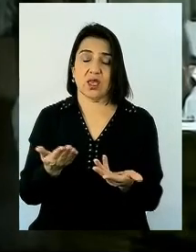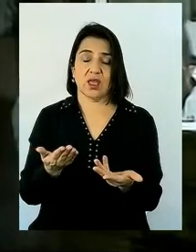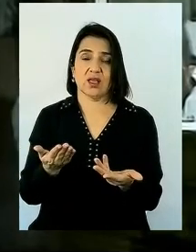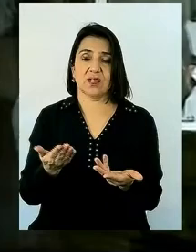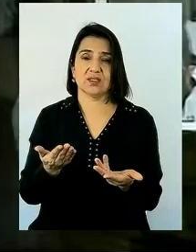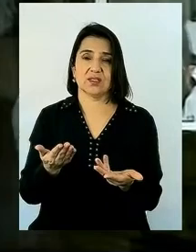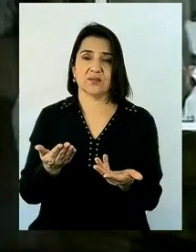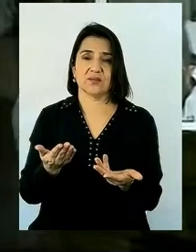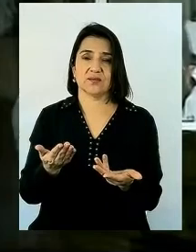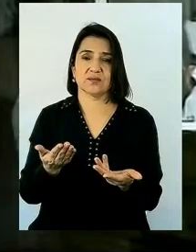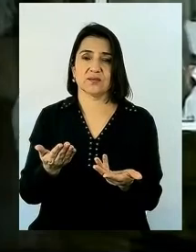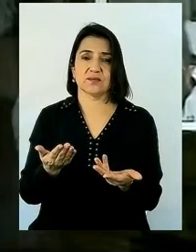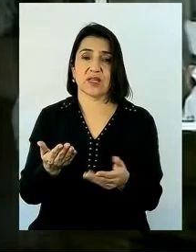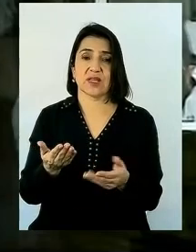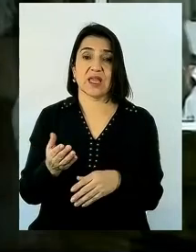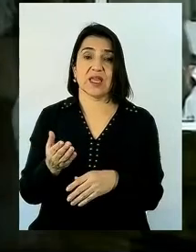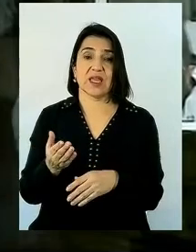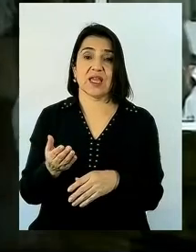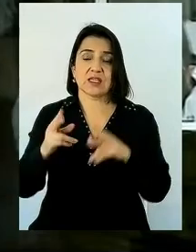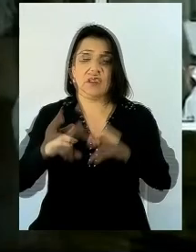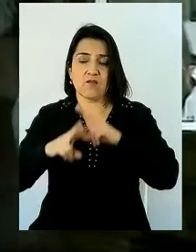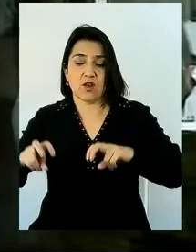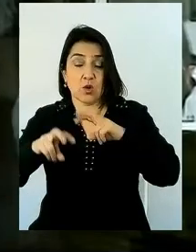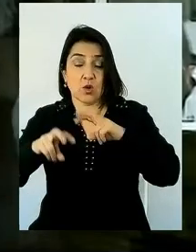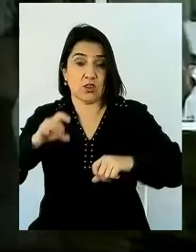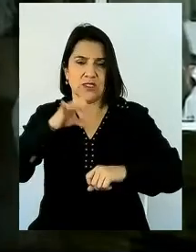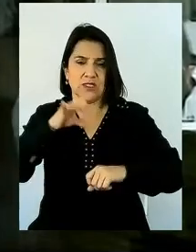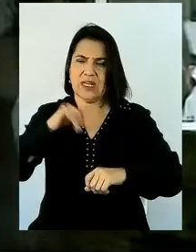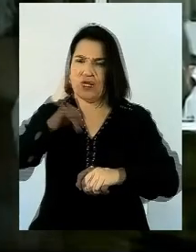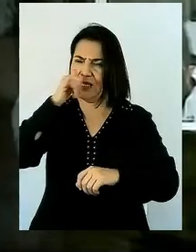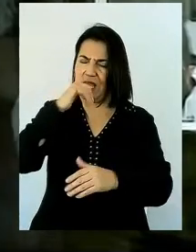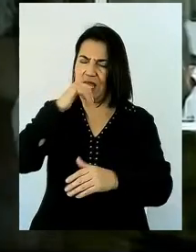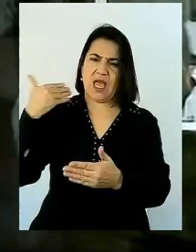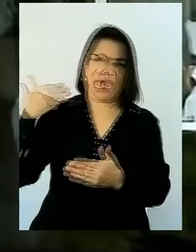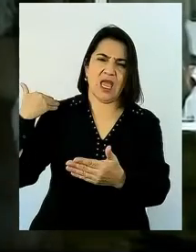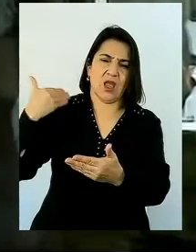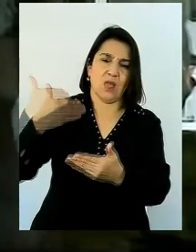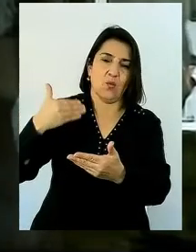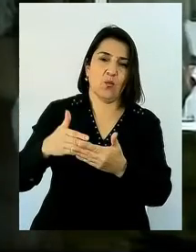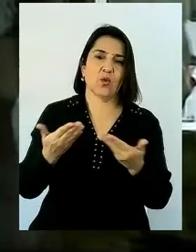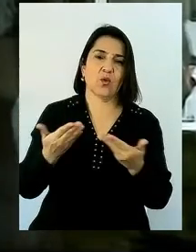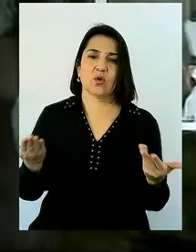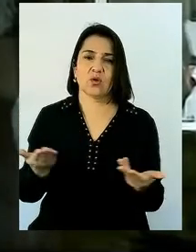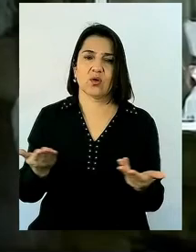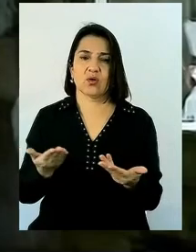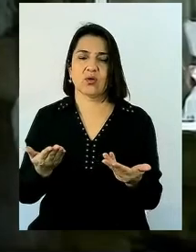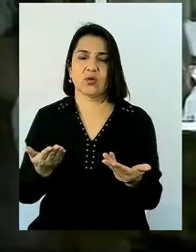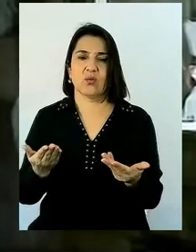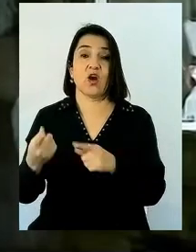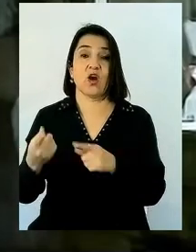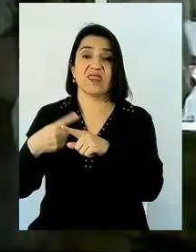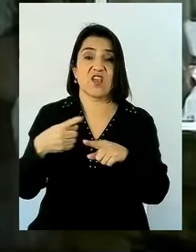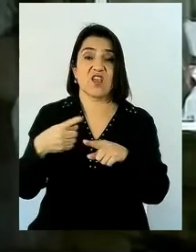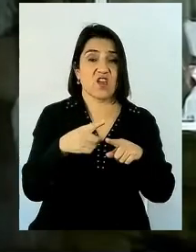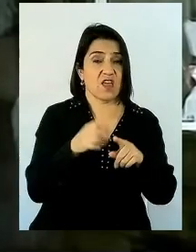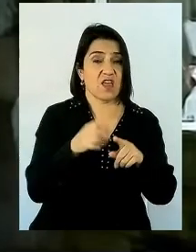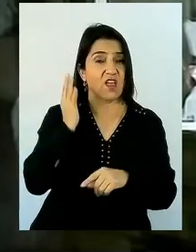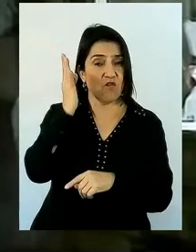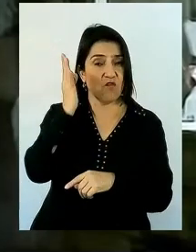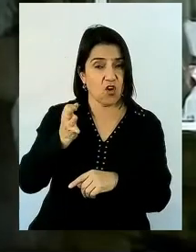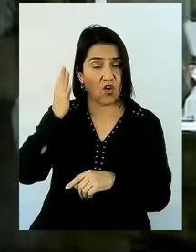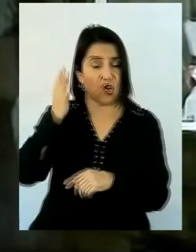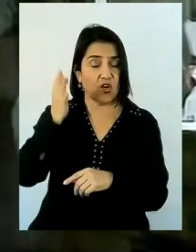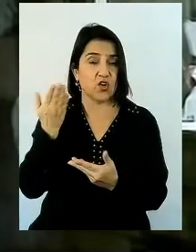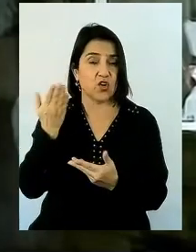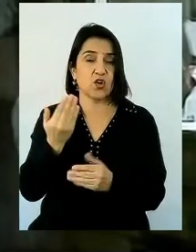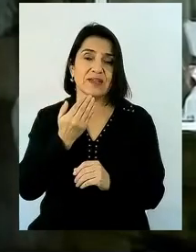en Chile hace bastante tiempo, últimamente a través de distintos foros y también como parte de un colectivo a